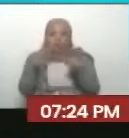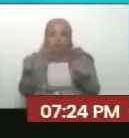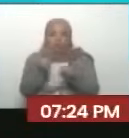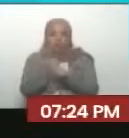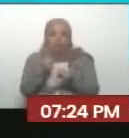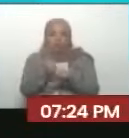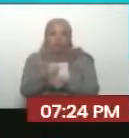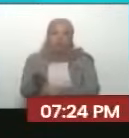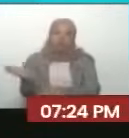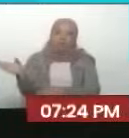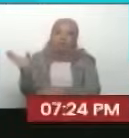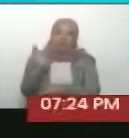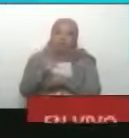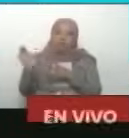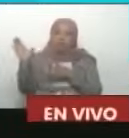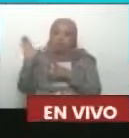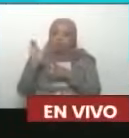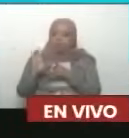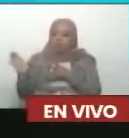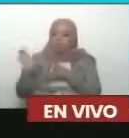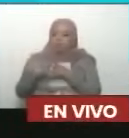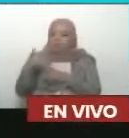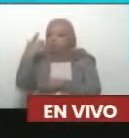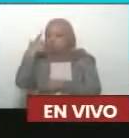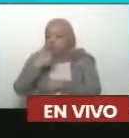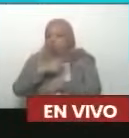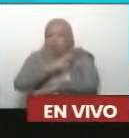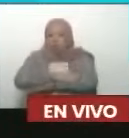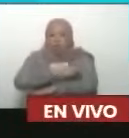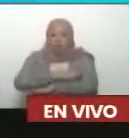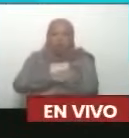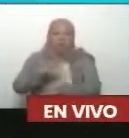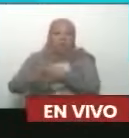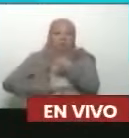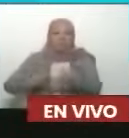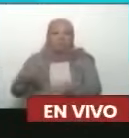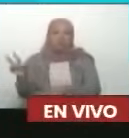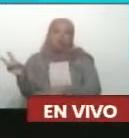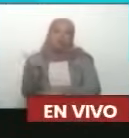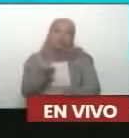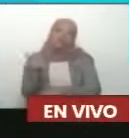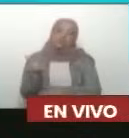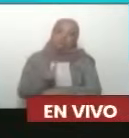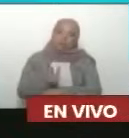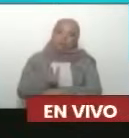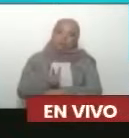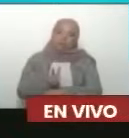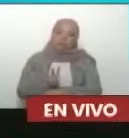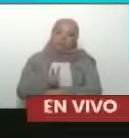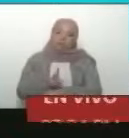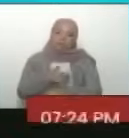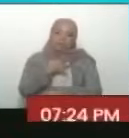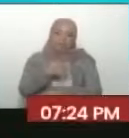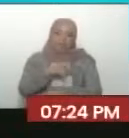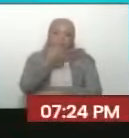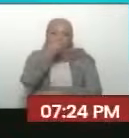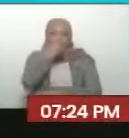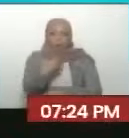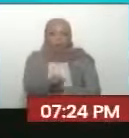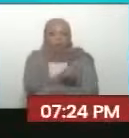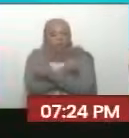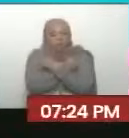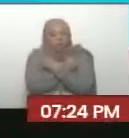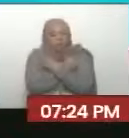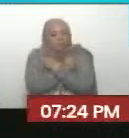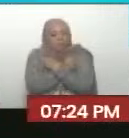es el carácter puro y noble de la gente venezolana. La candidez